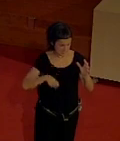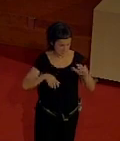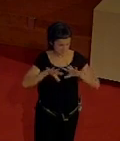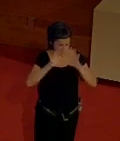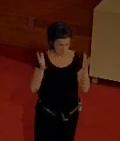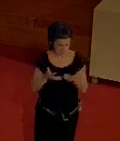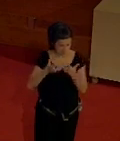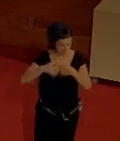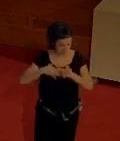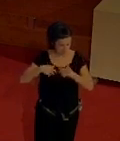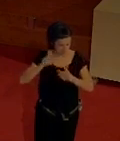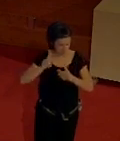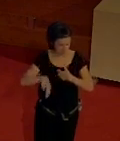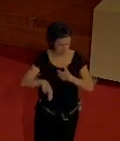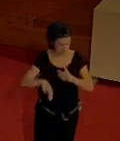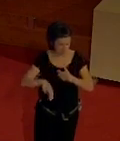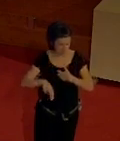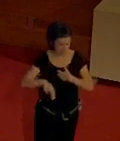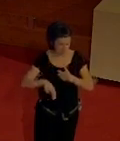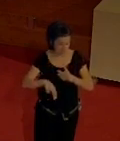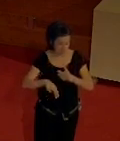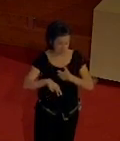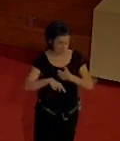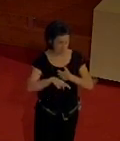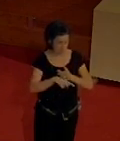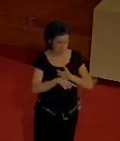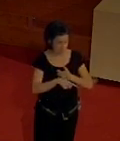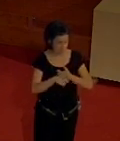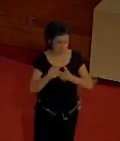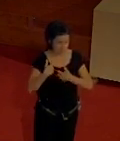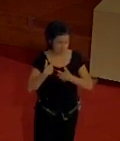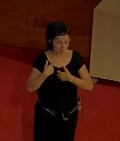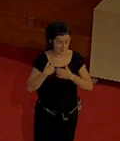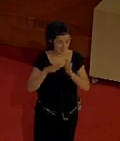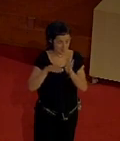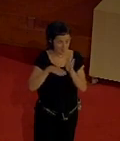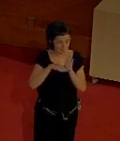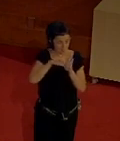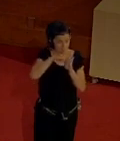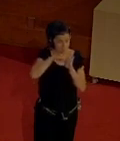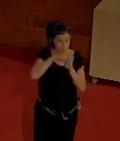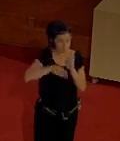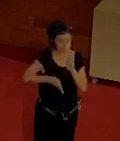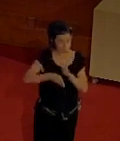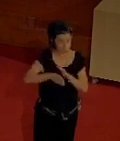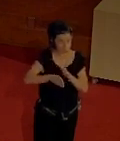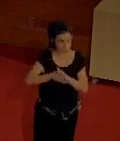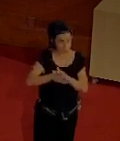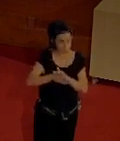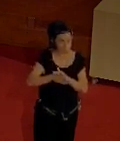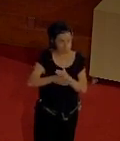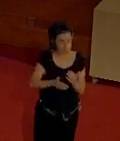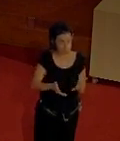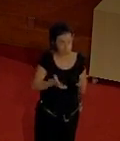lo necesario para mantener esa posición de fábrica del mundo necesito de ahí fuera minerales